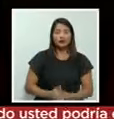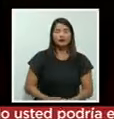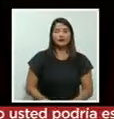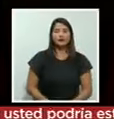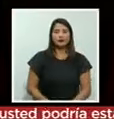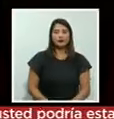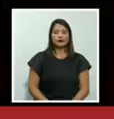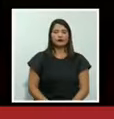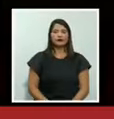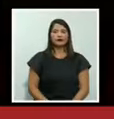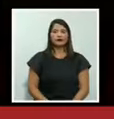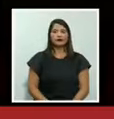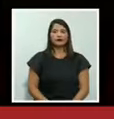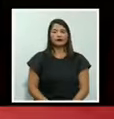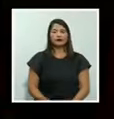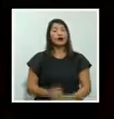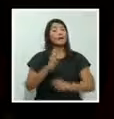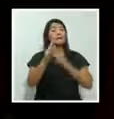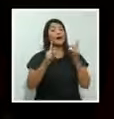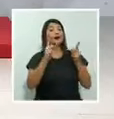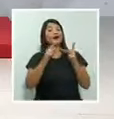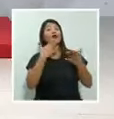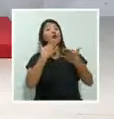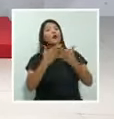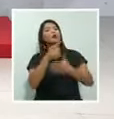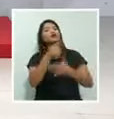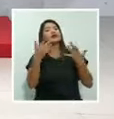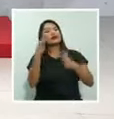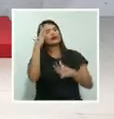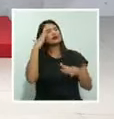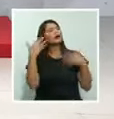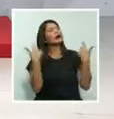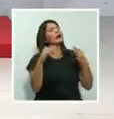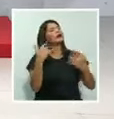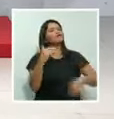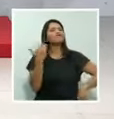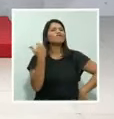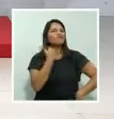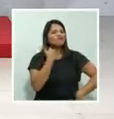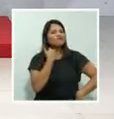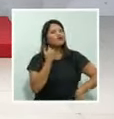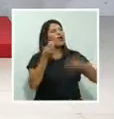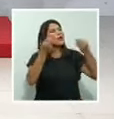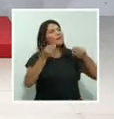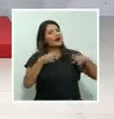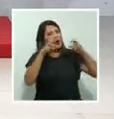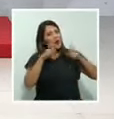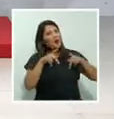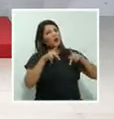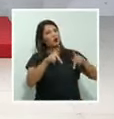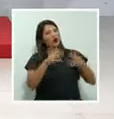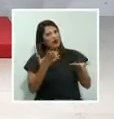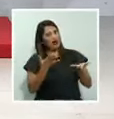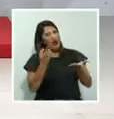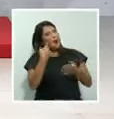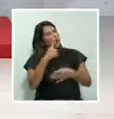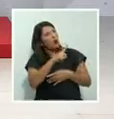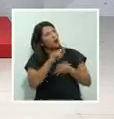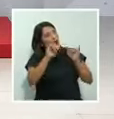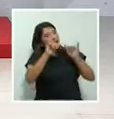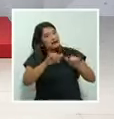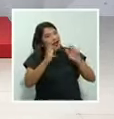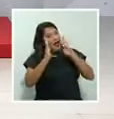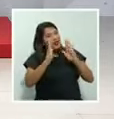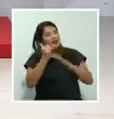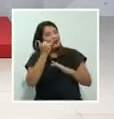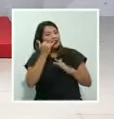no tuvimos respuesta. Perfecto, bueno, ya lo saben. Ay, qué torta, ¿verdad? Perderse una oportunidad como esa por no estar pendiente